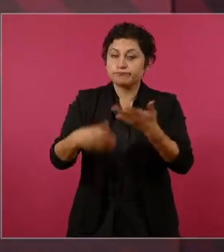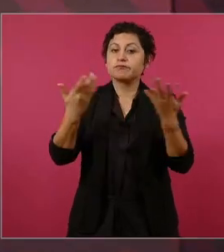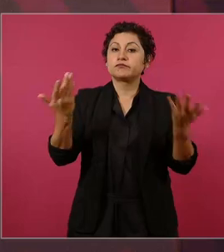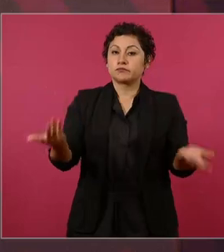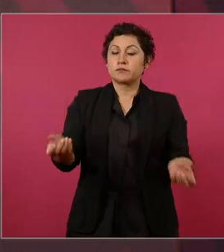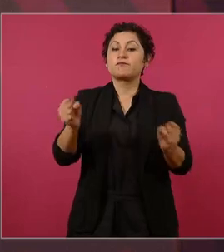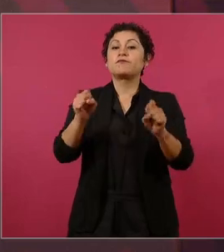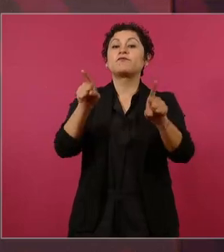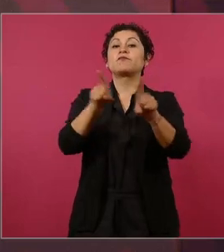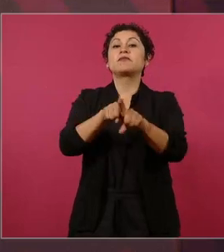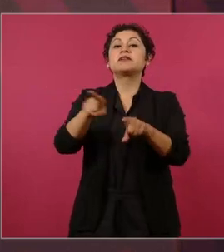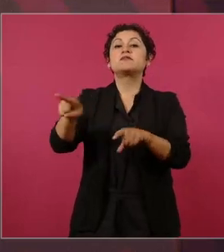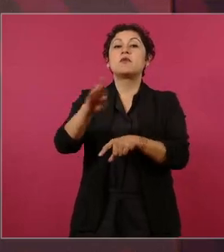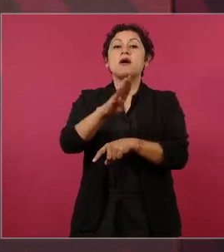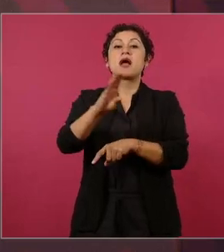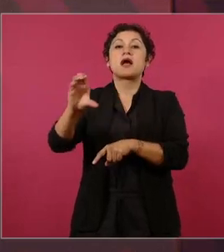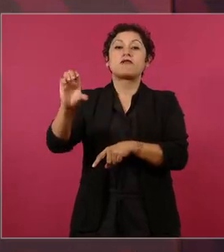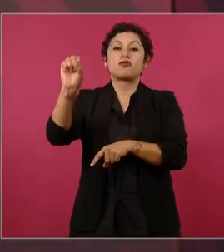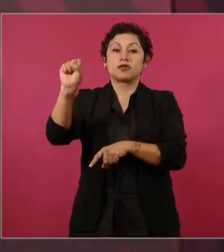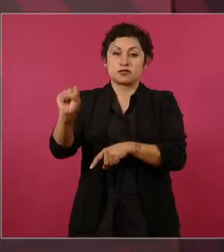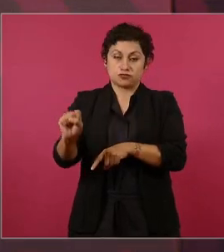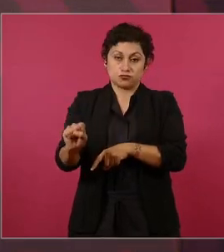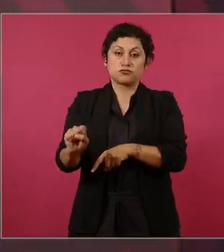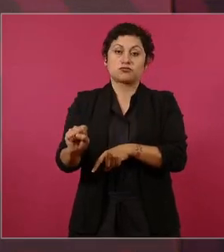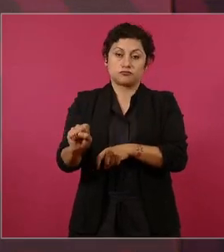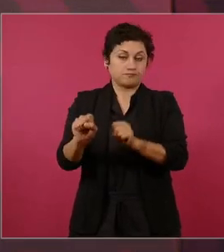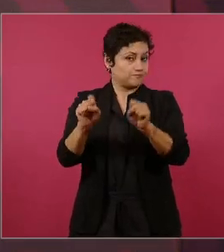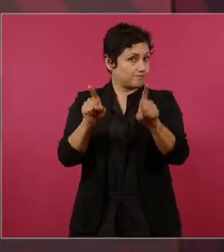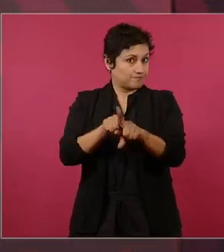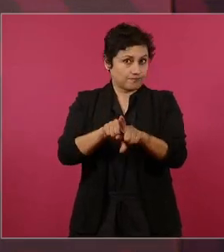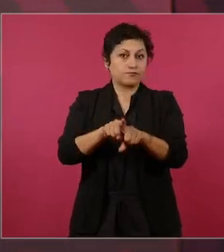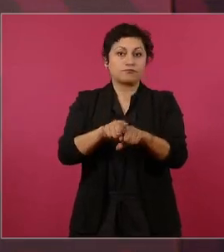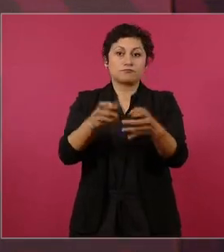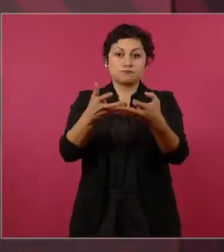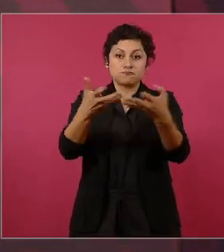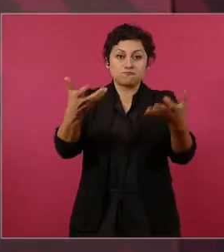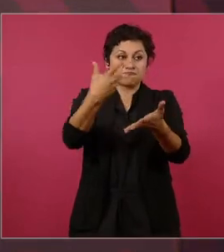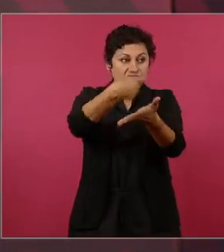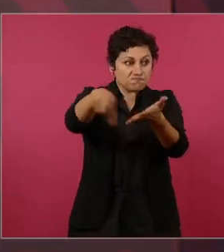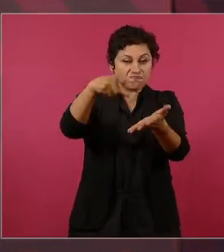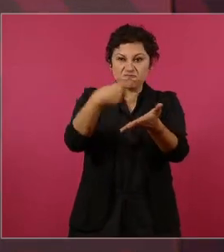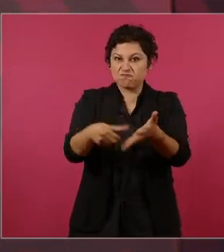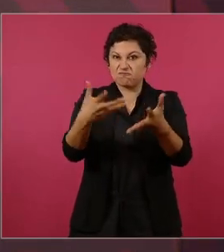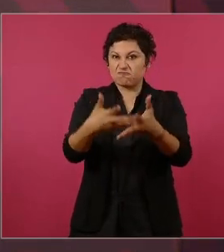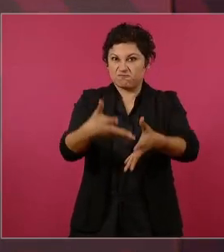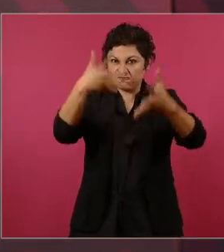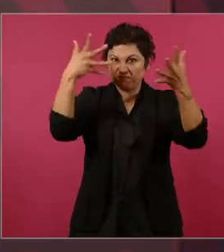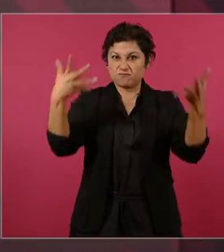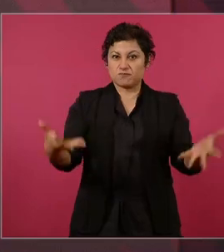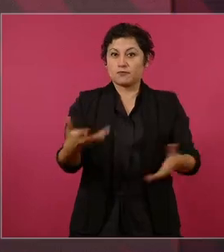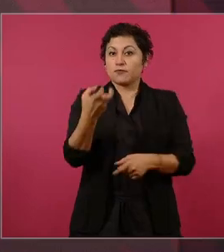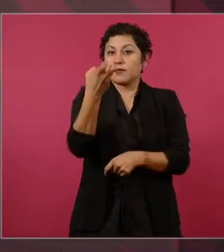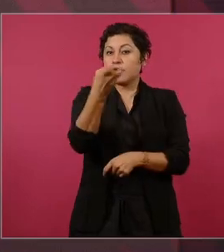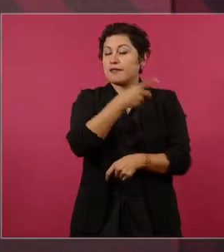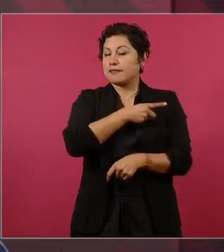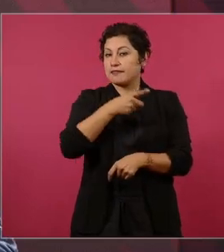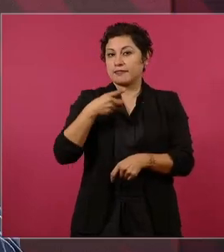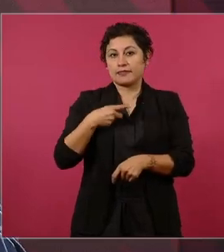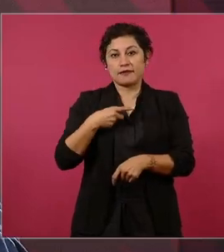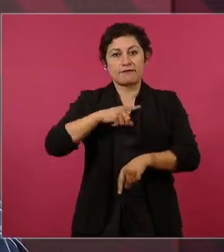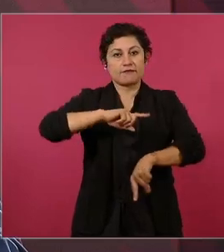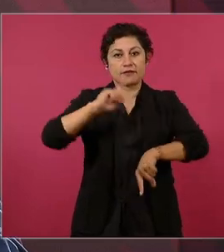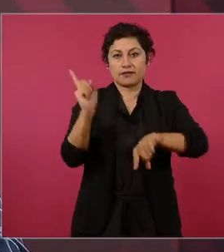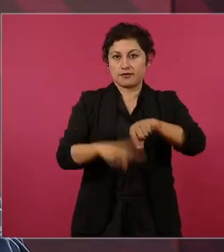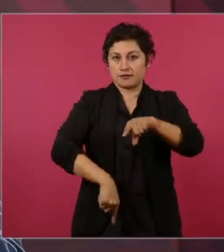¿sí? Grandes extensiones de terreno. Entonces, regular eso podría